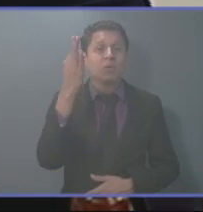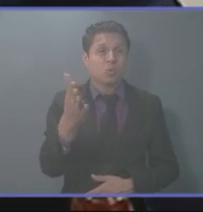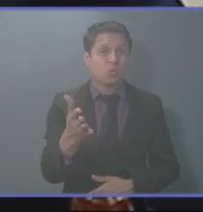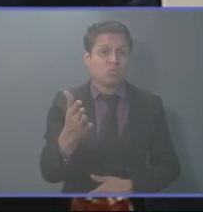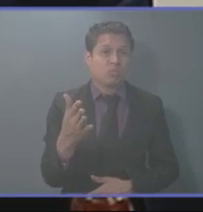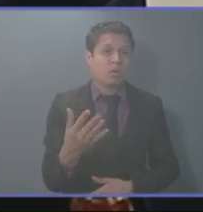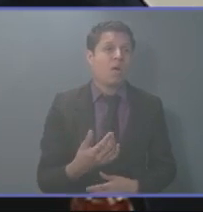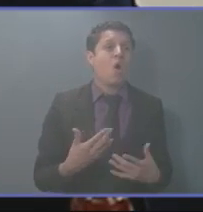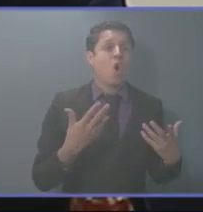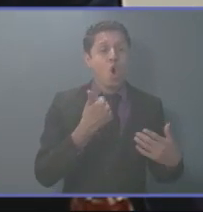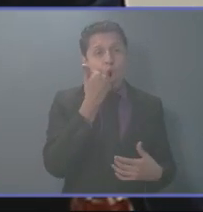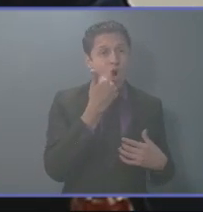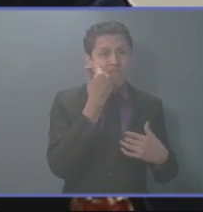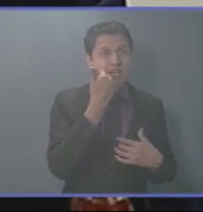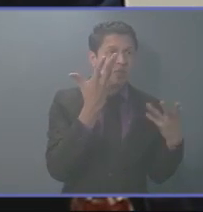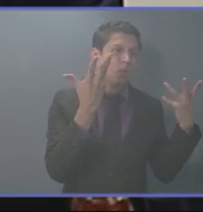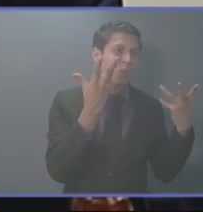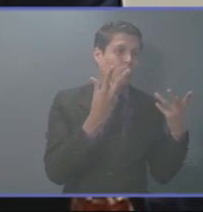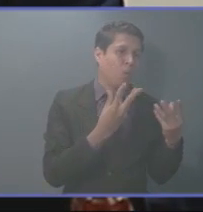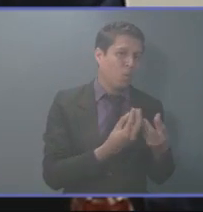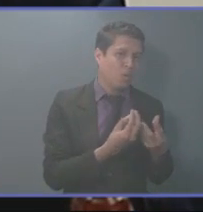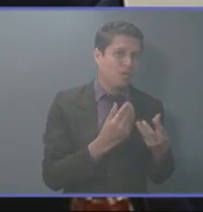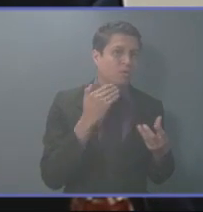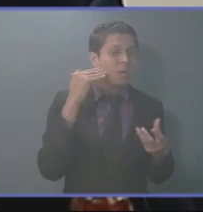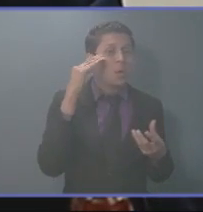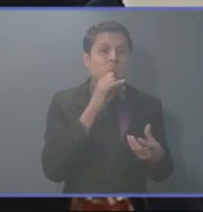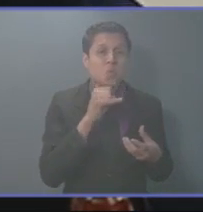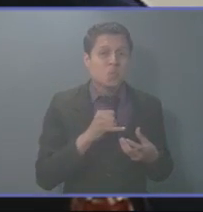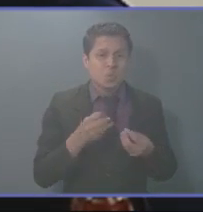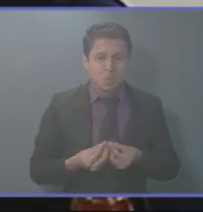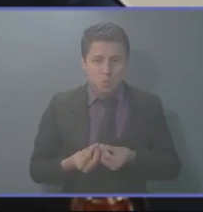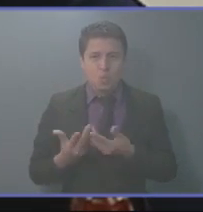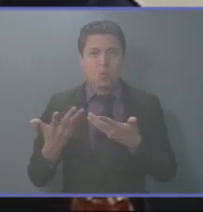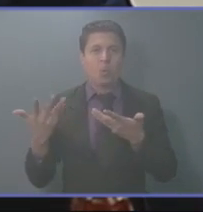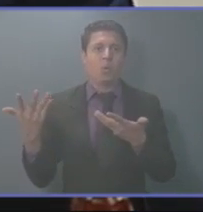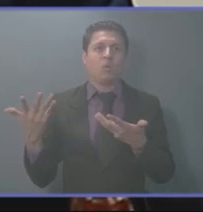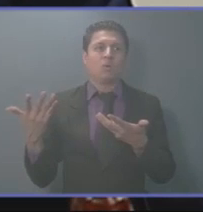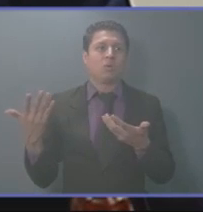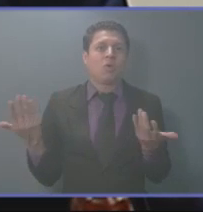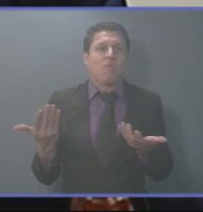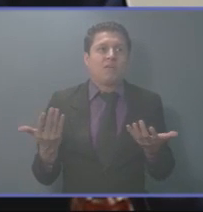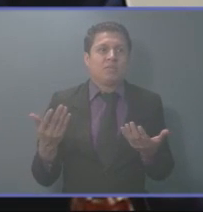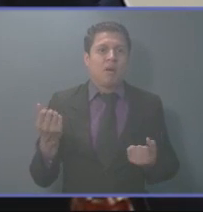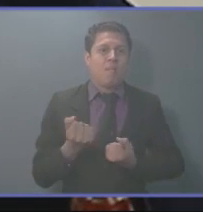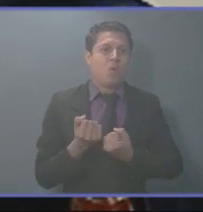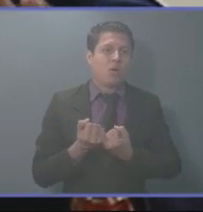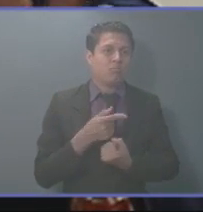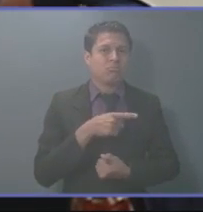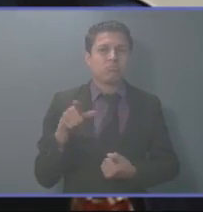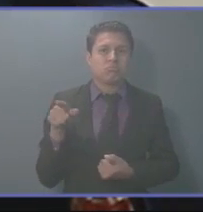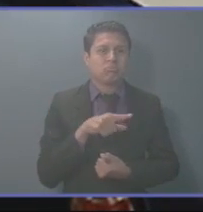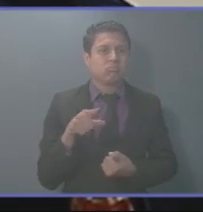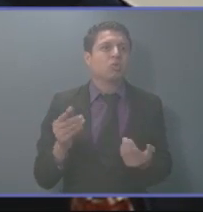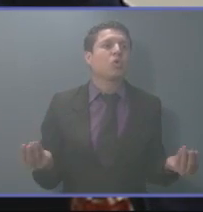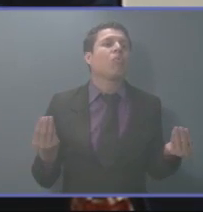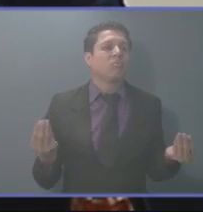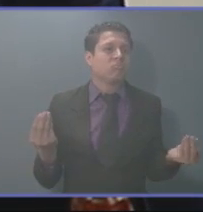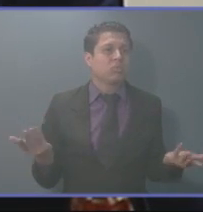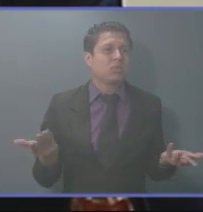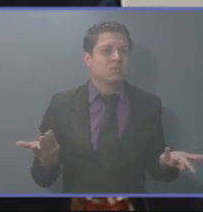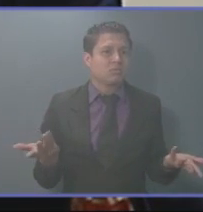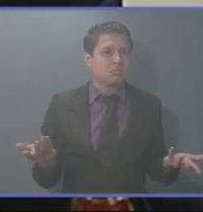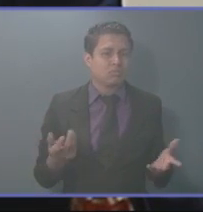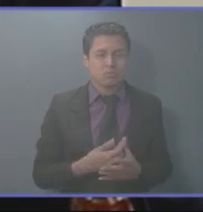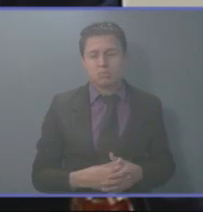Yo me he sentido entre la espada y la pared, porque nosotros como partido, y hablo en nombre de todos